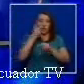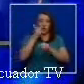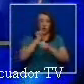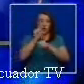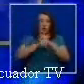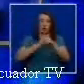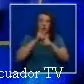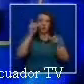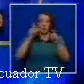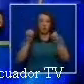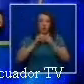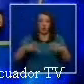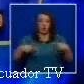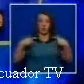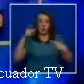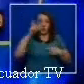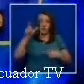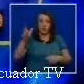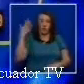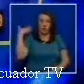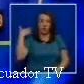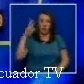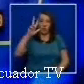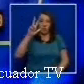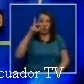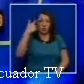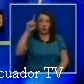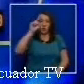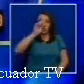más habitantes son Guayas, con